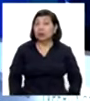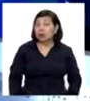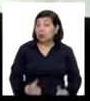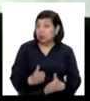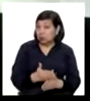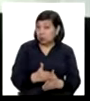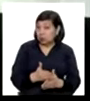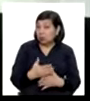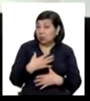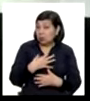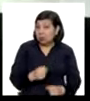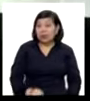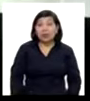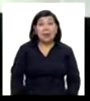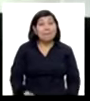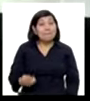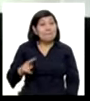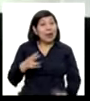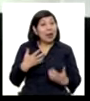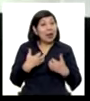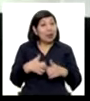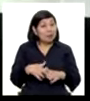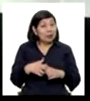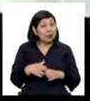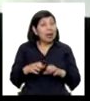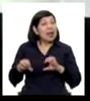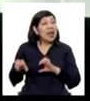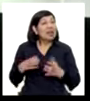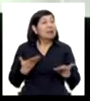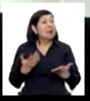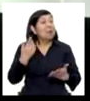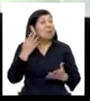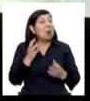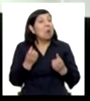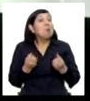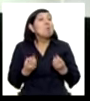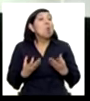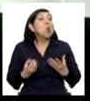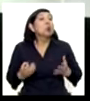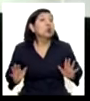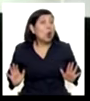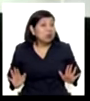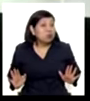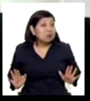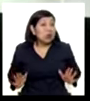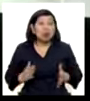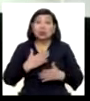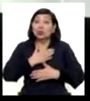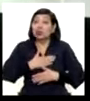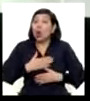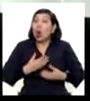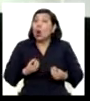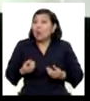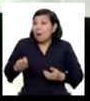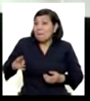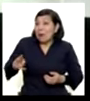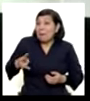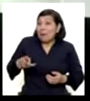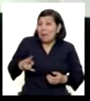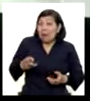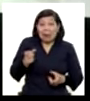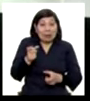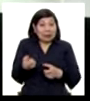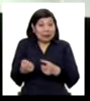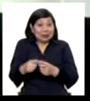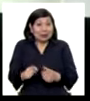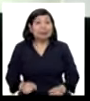hay una participación interesante que cada vez más las empresas privadas están haciendo. Imagino que debe ser muy satisfactorio ver cómo se va incrementando la cantidad